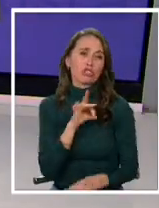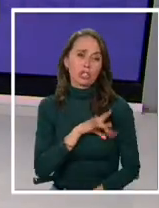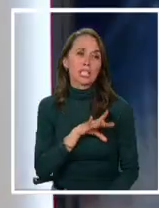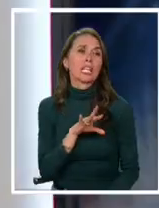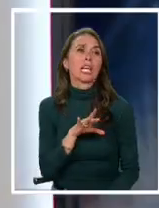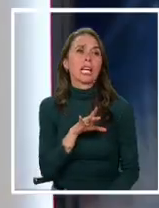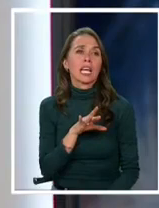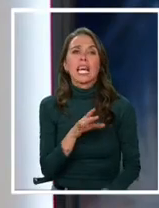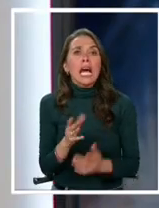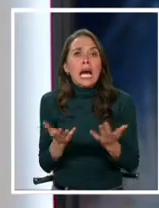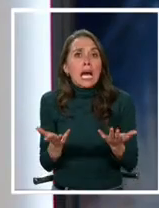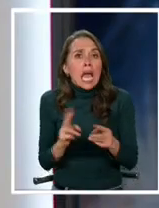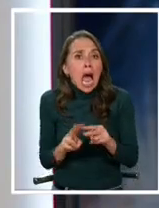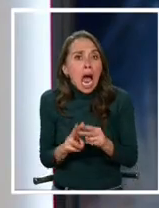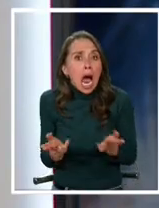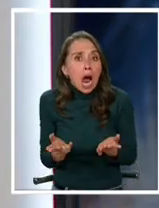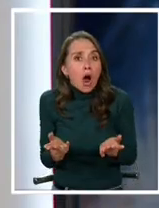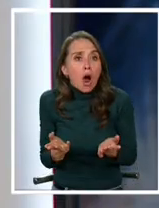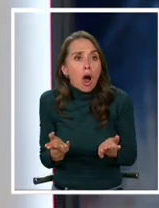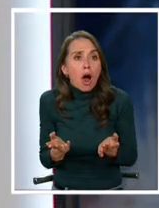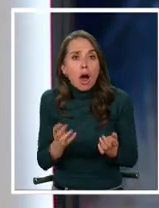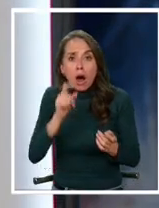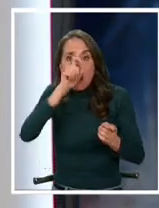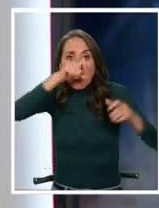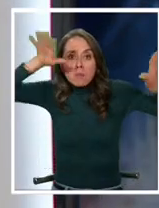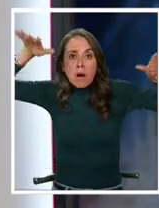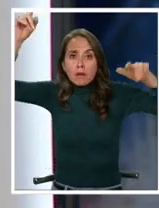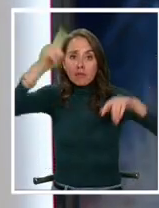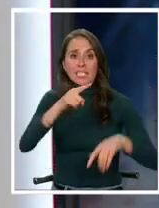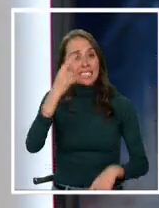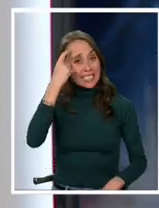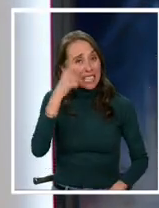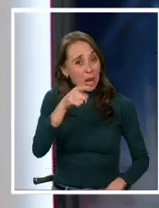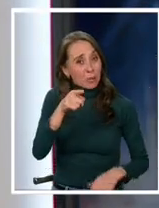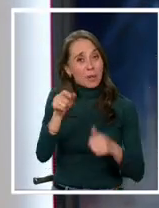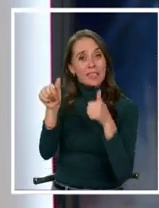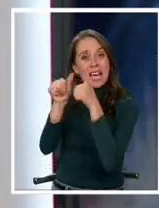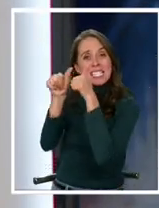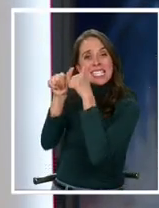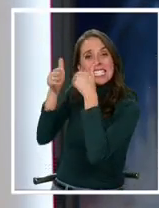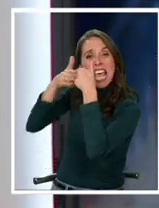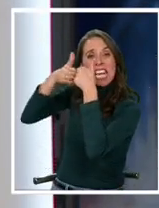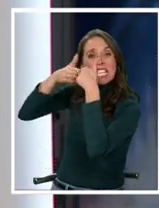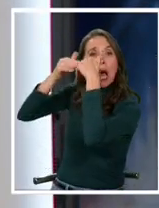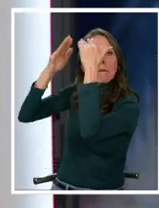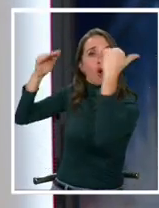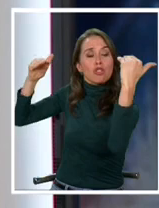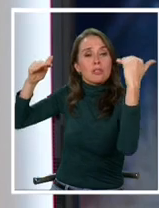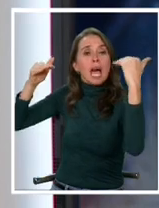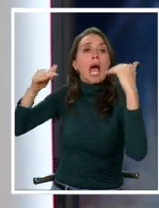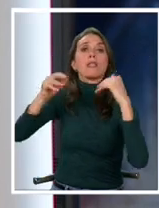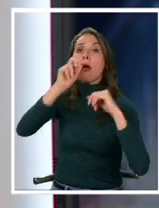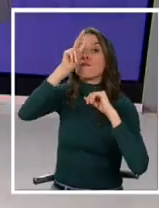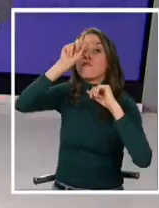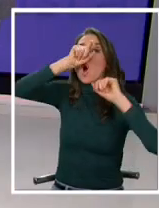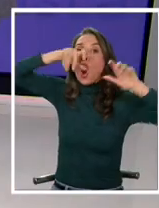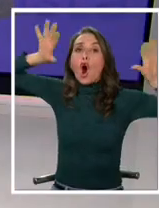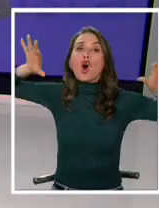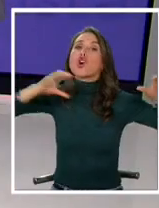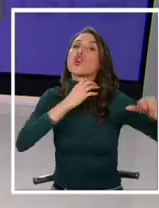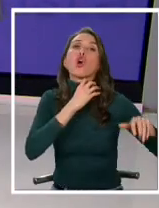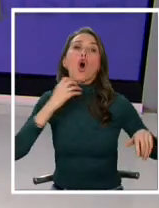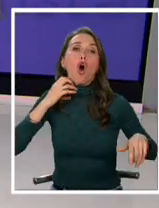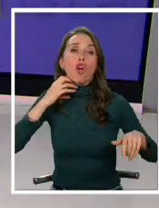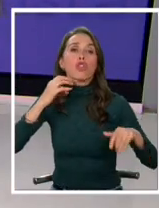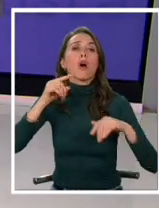Chile sobre Qué hacer cuando se nos aparecen aves te recuerdas que en Santiago en la precordillera hemos tenido cóndores por ejemplo